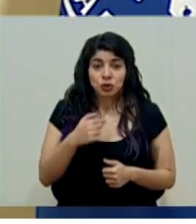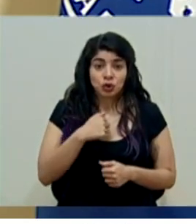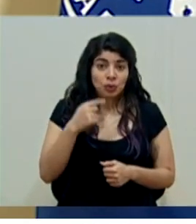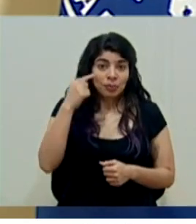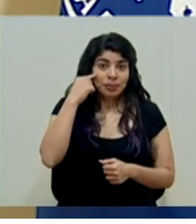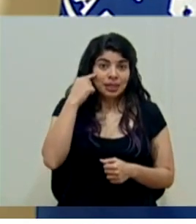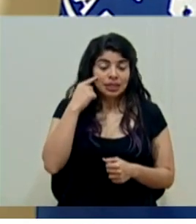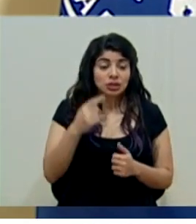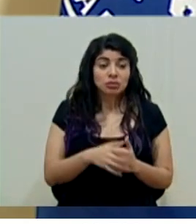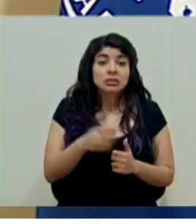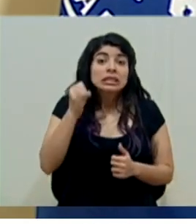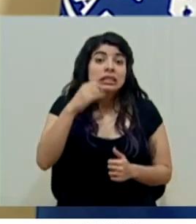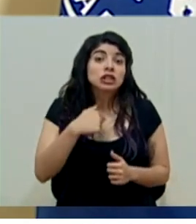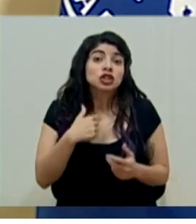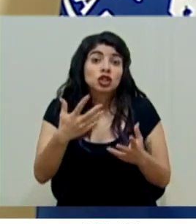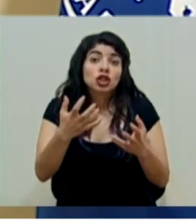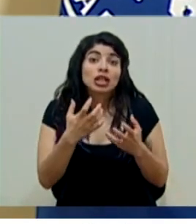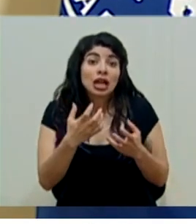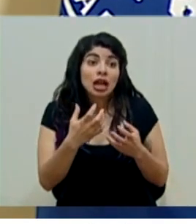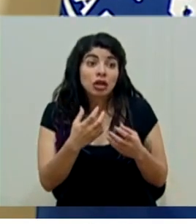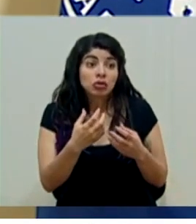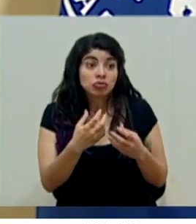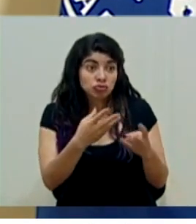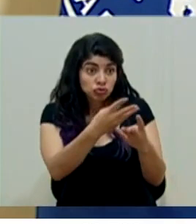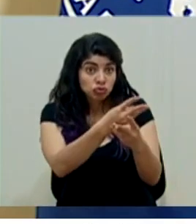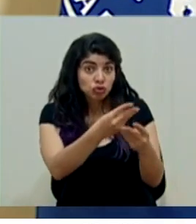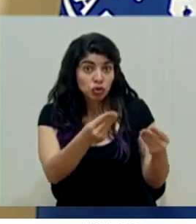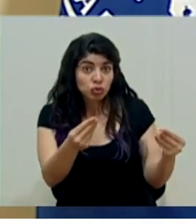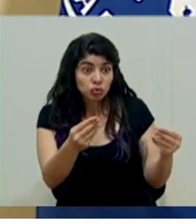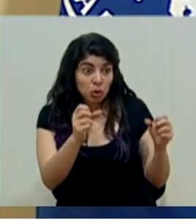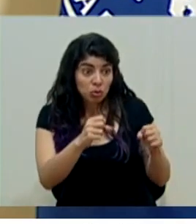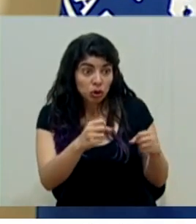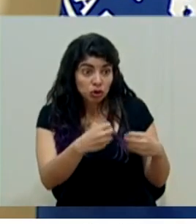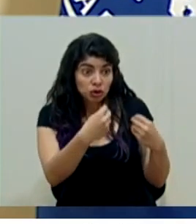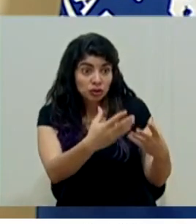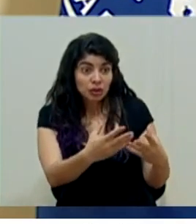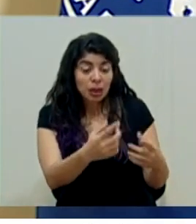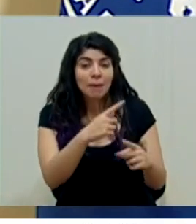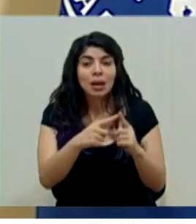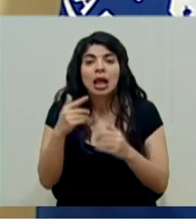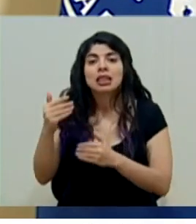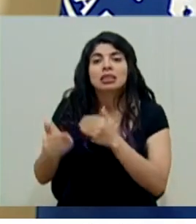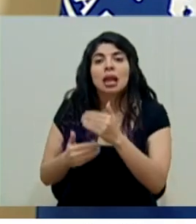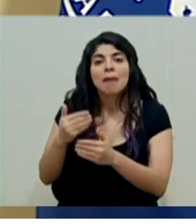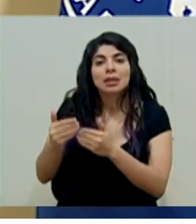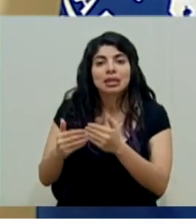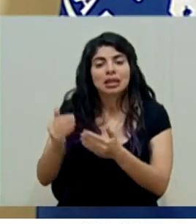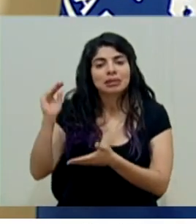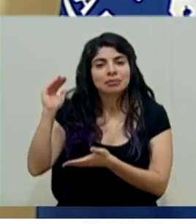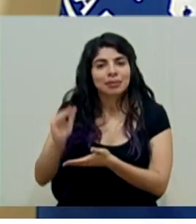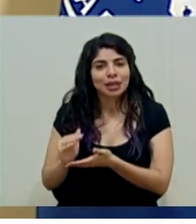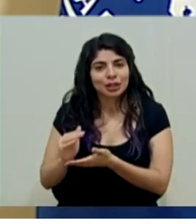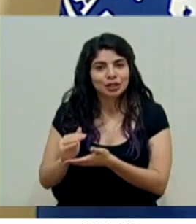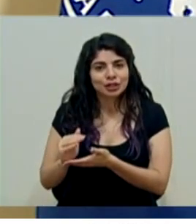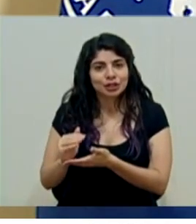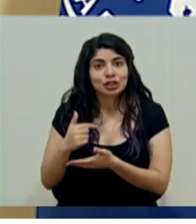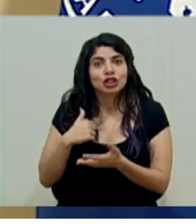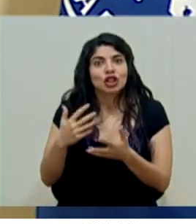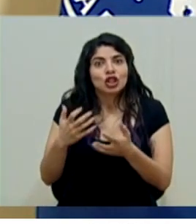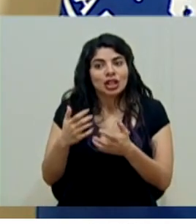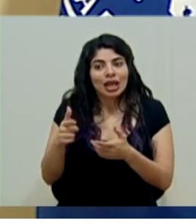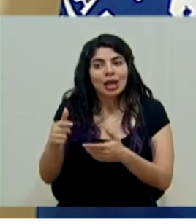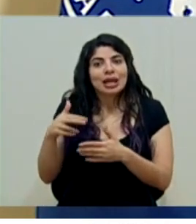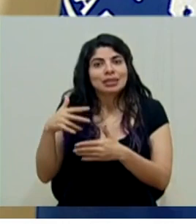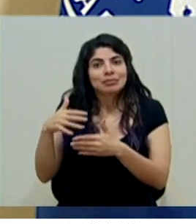pienso yo, si yo quiero soluciones viables, podría restarle viabilidad a la tramitación del expediente. Yo quiero que ese expediente